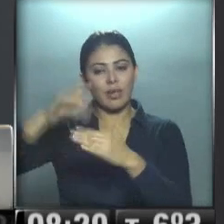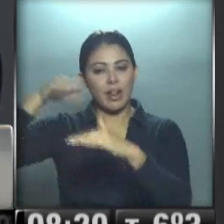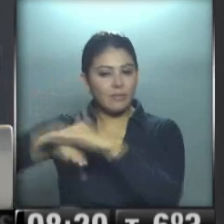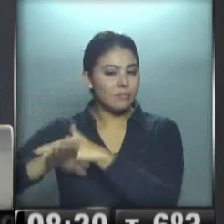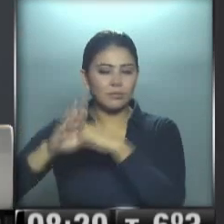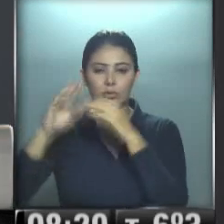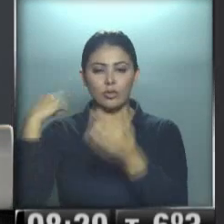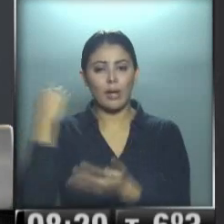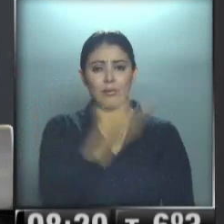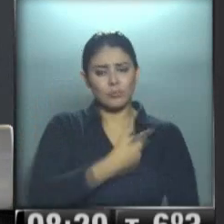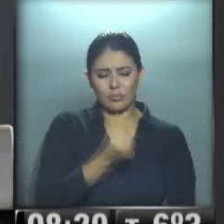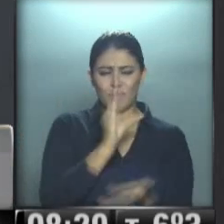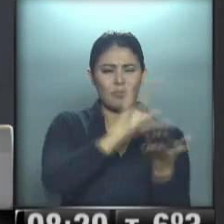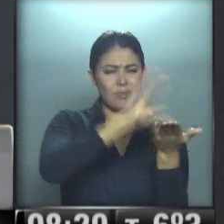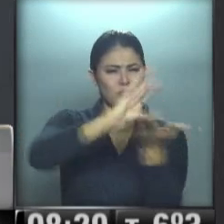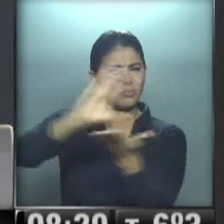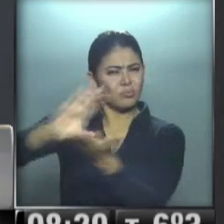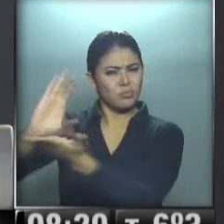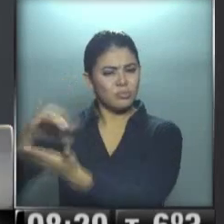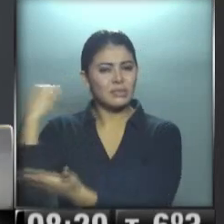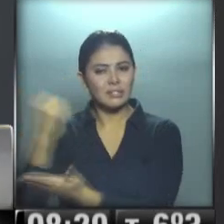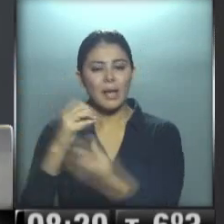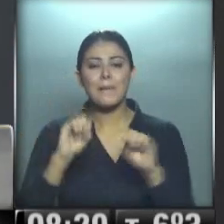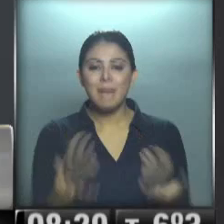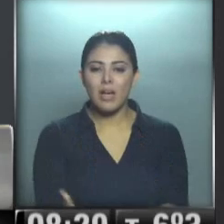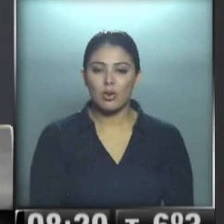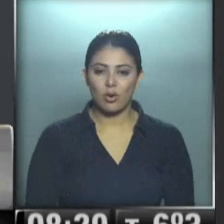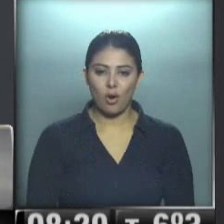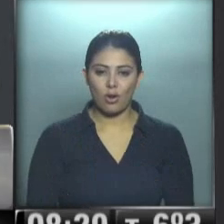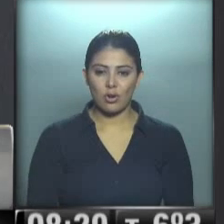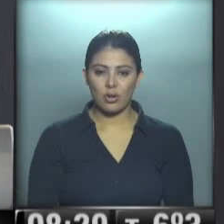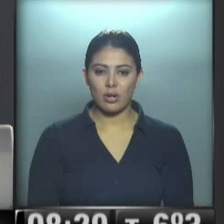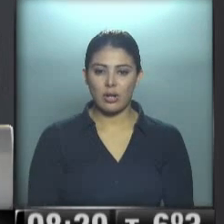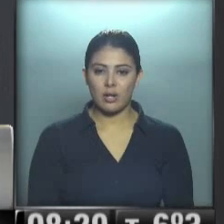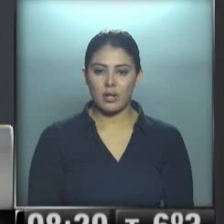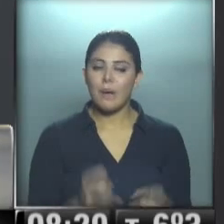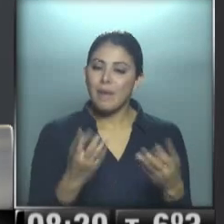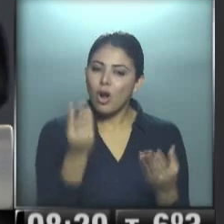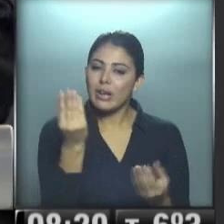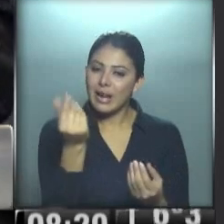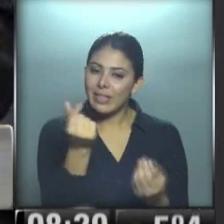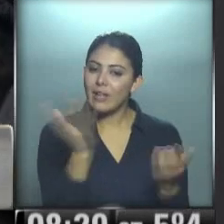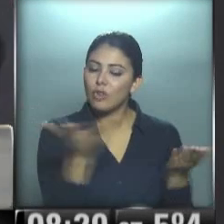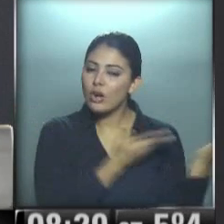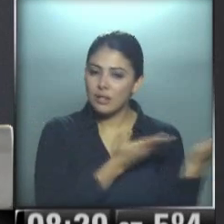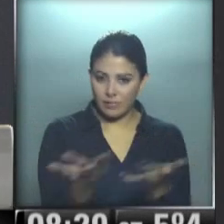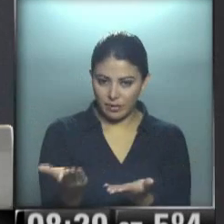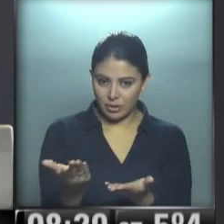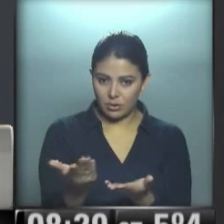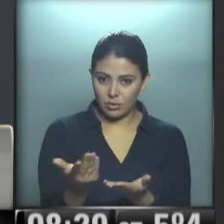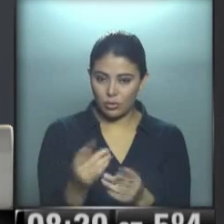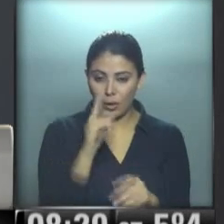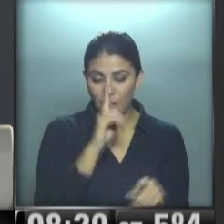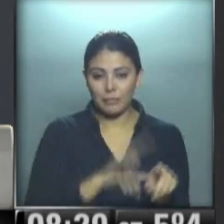es decir inversiones de distinta naturaleza para mejorar sustancialmente calidad del servicio paralelamente